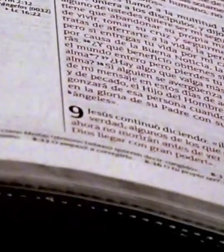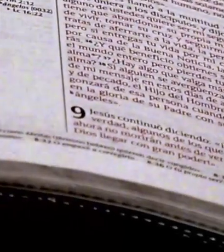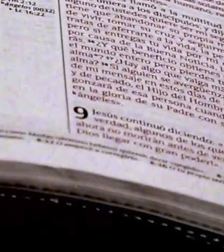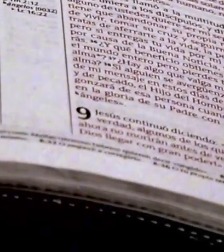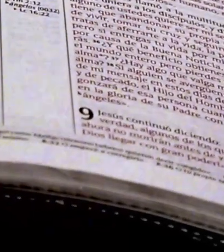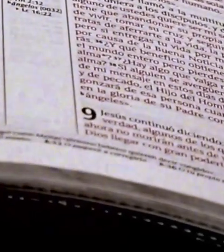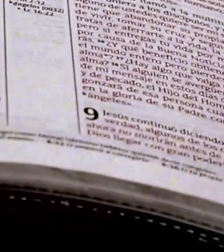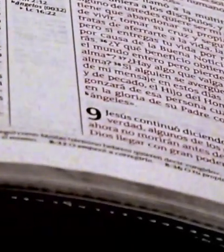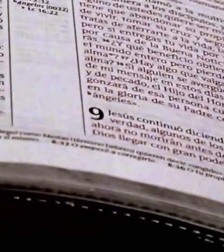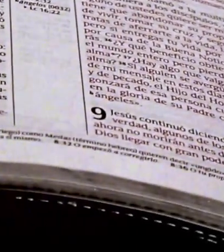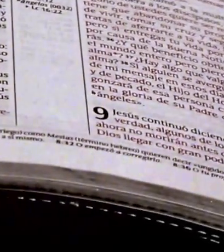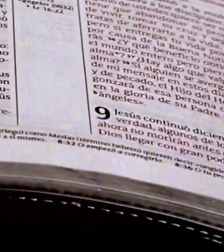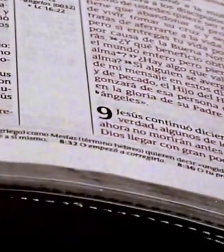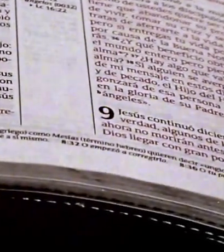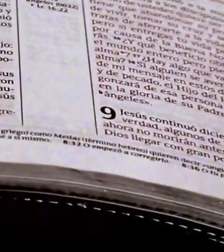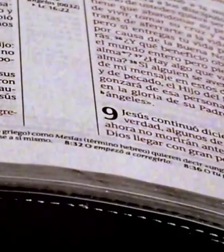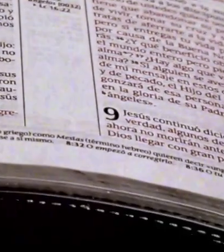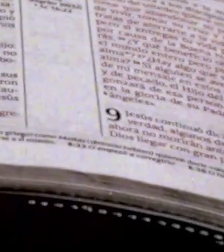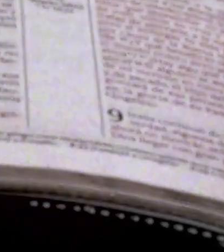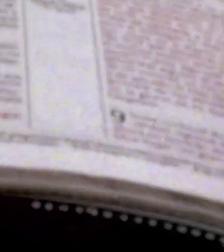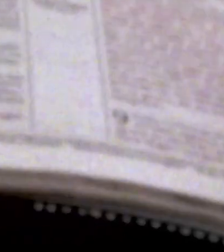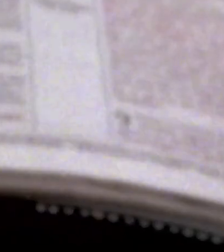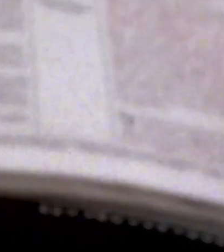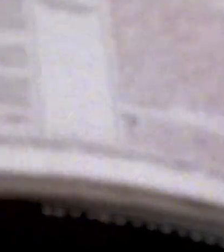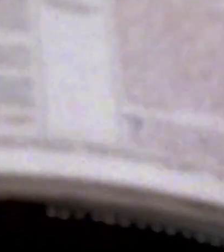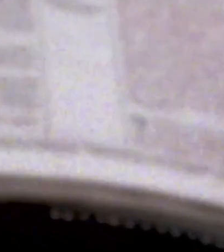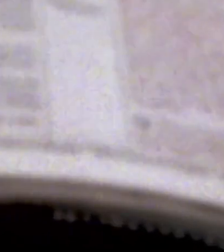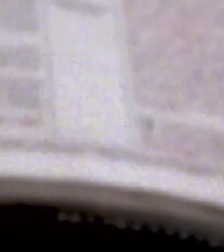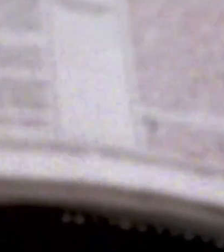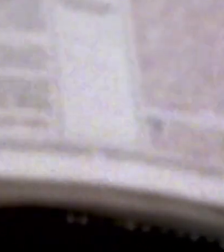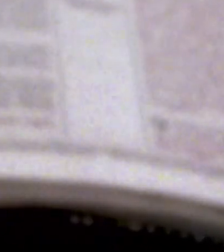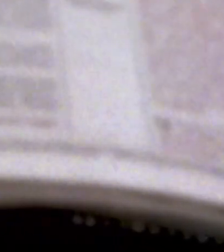Aunque otros no te piensen, yo te pienso.